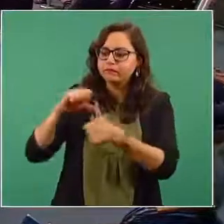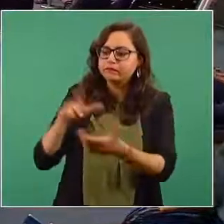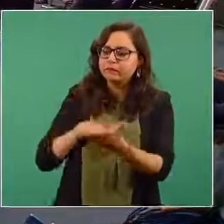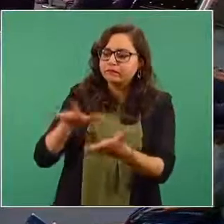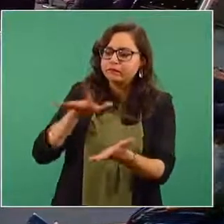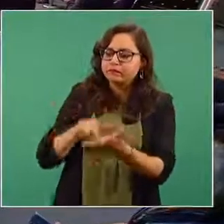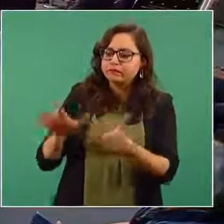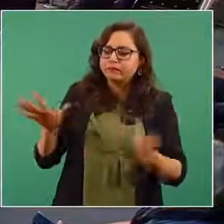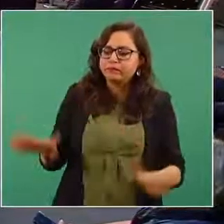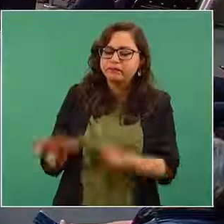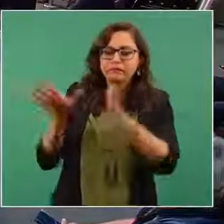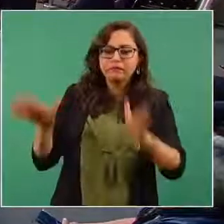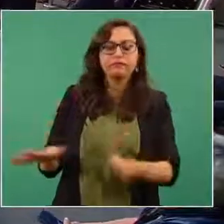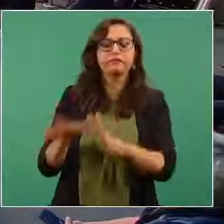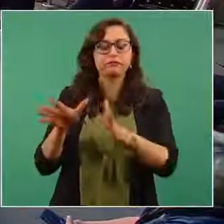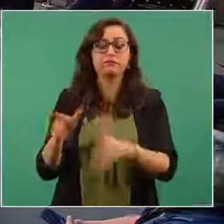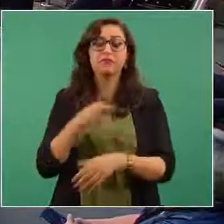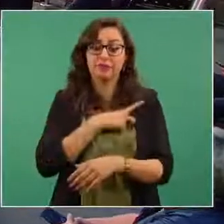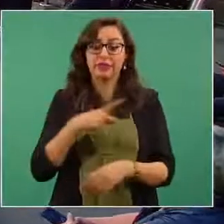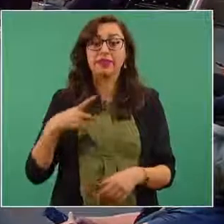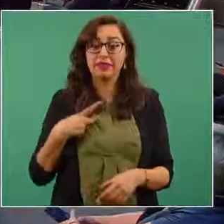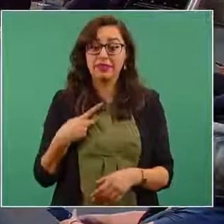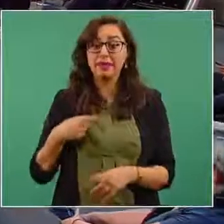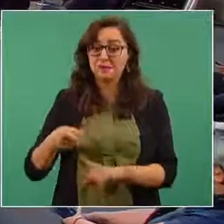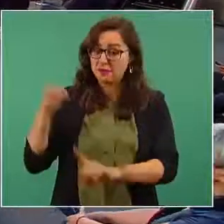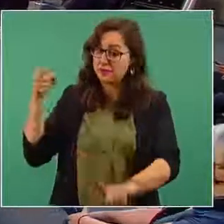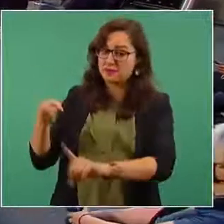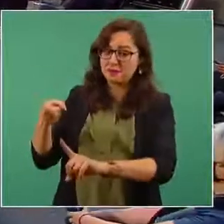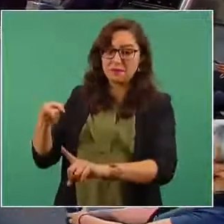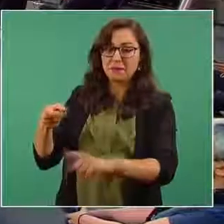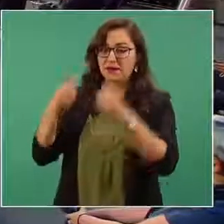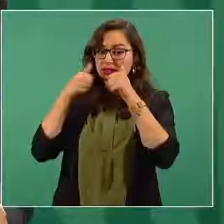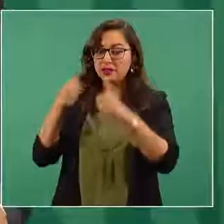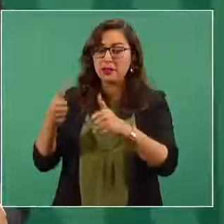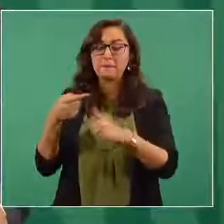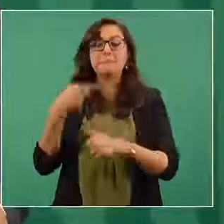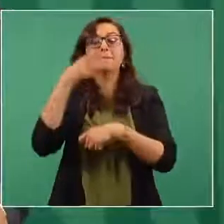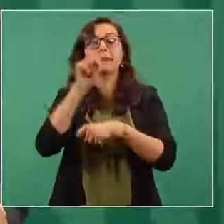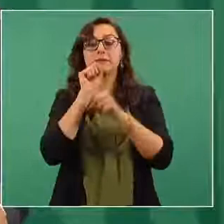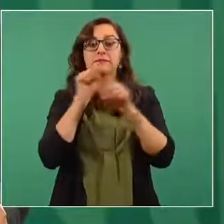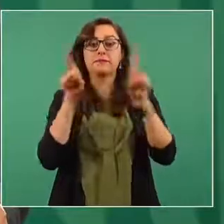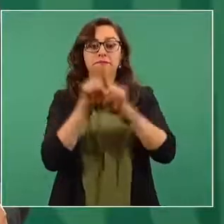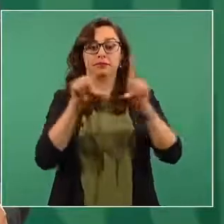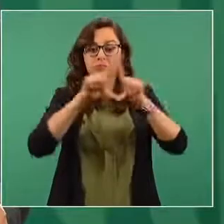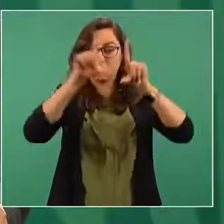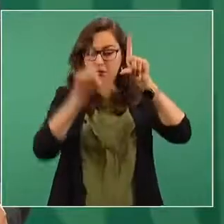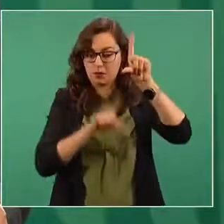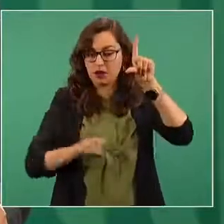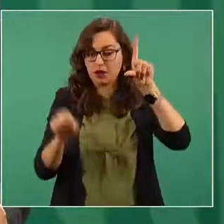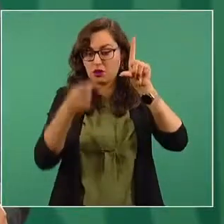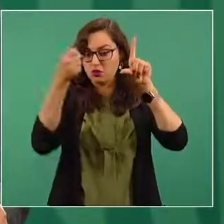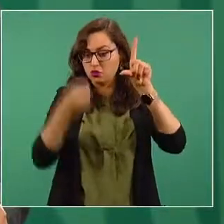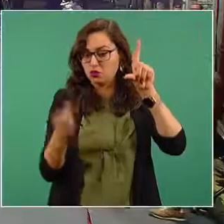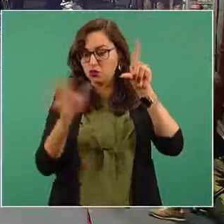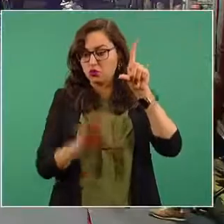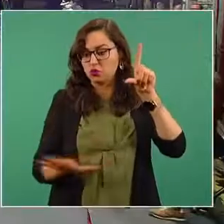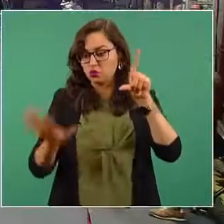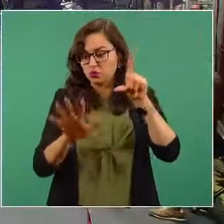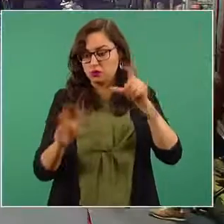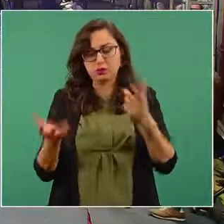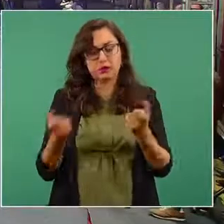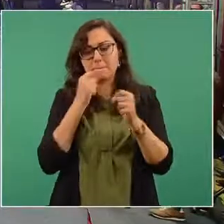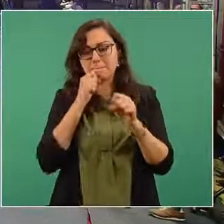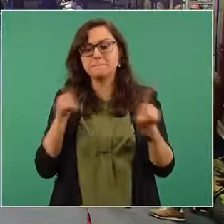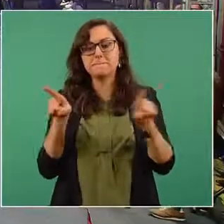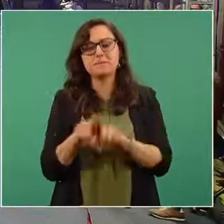centroamericanos, pero también en el sureste de nuestro país. Gracias. Finalmente,